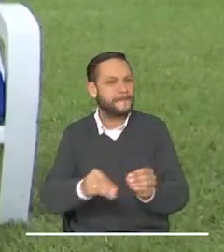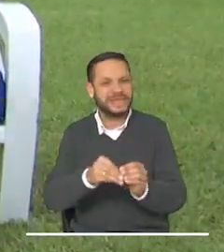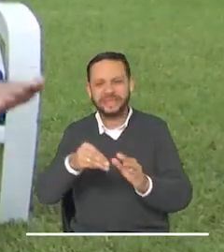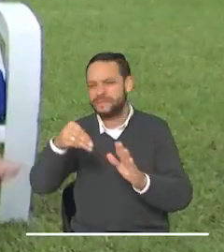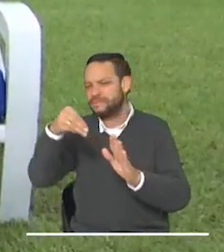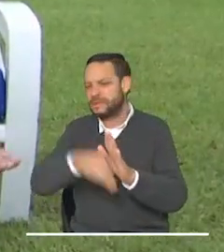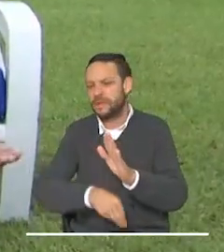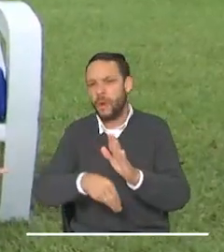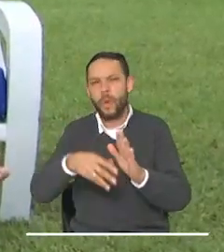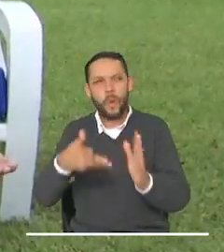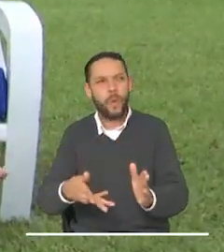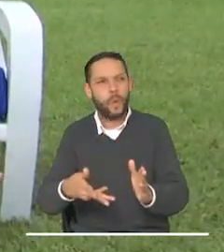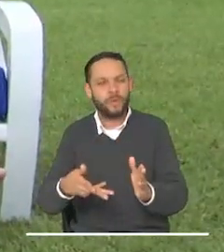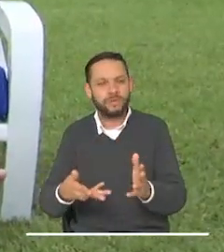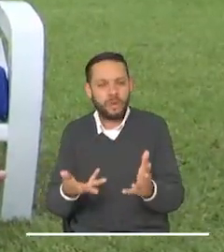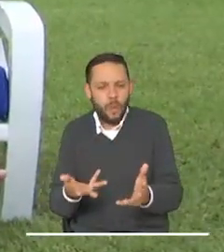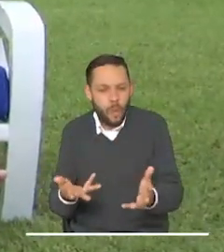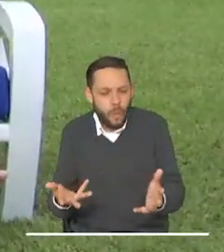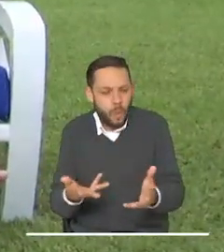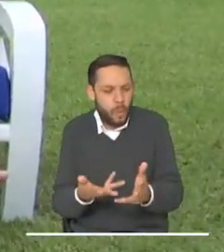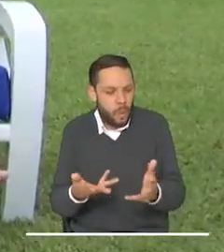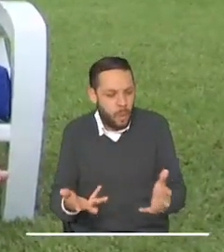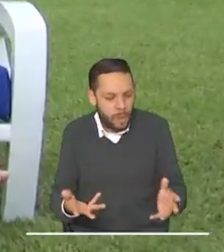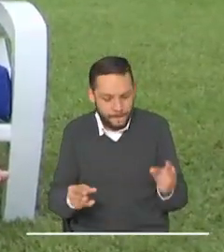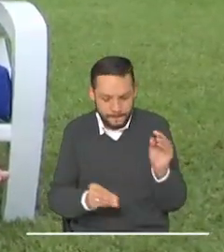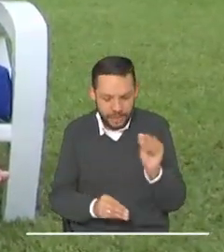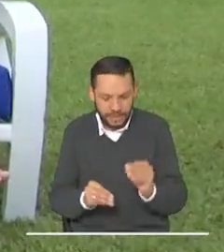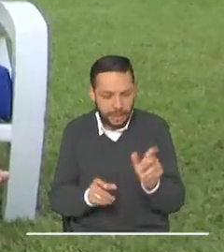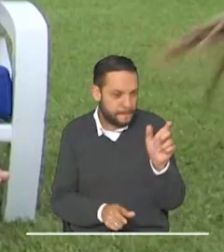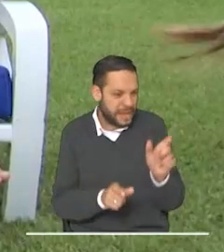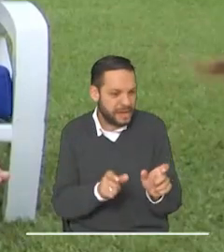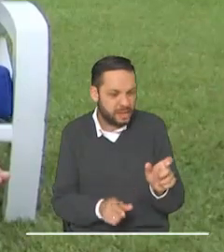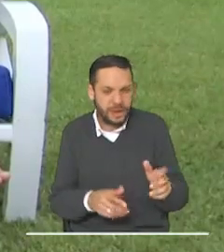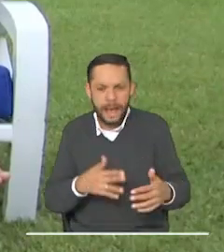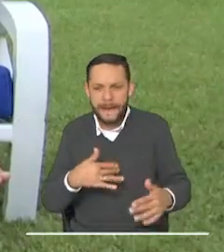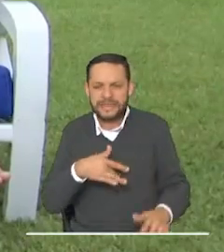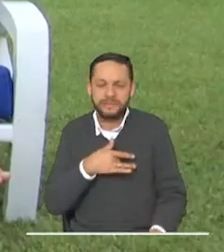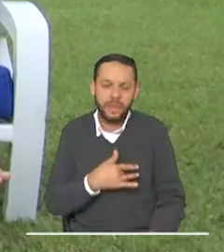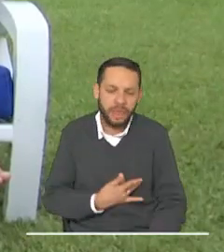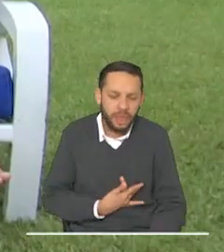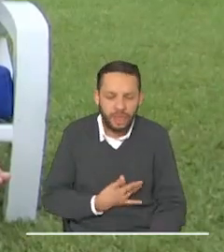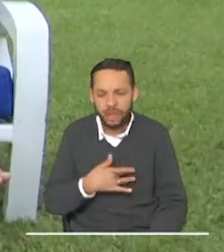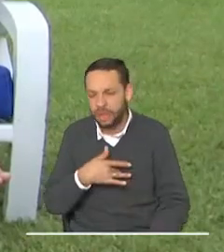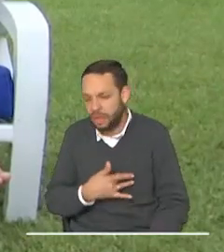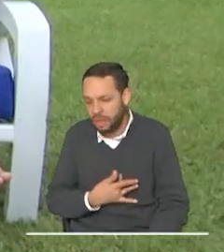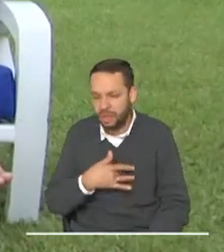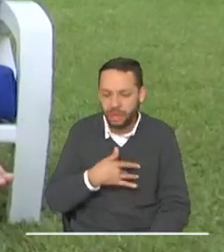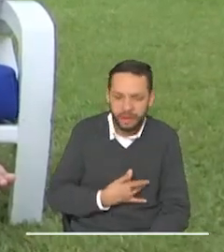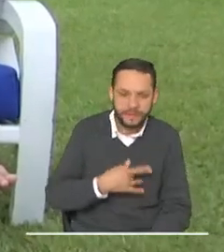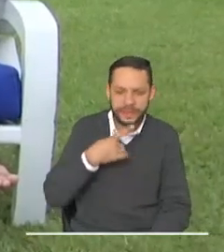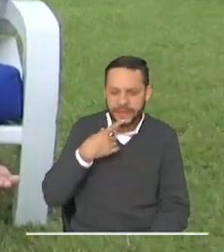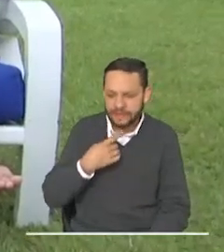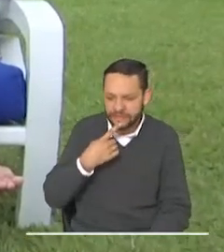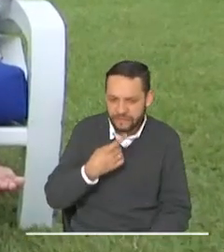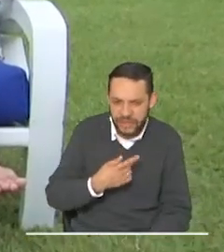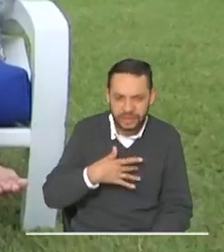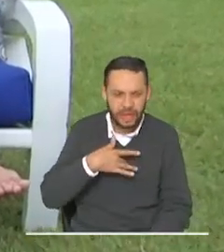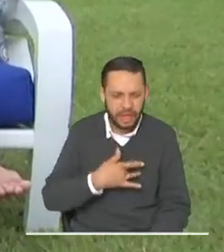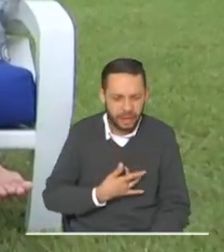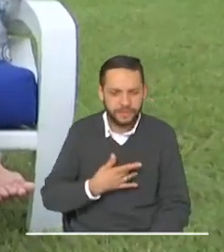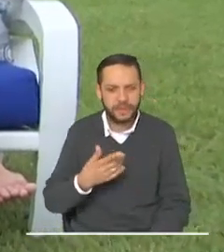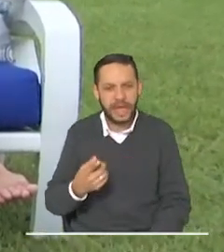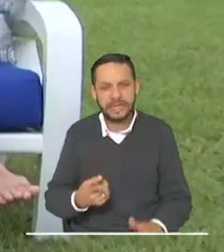allá de de cualquier condición estamos con humanos llenos vacío estamos con humanos en la nada y